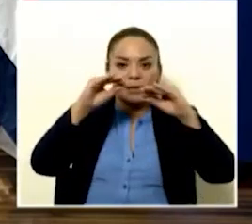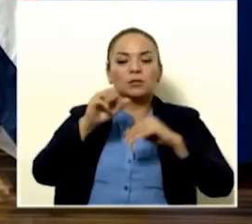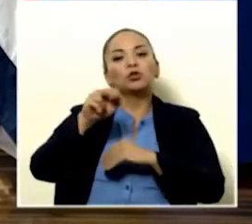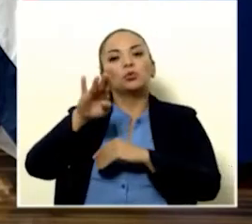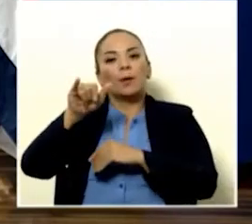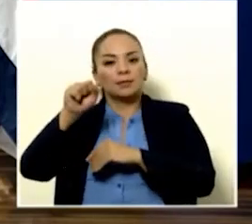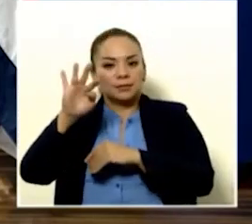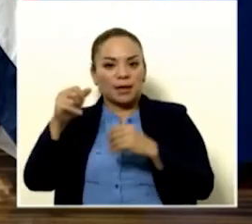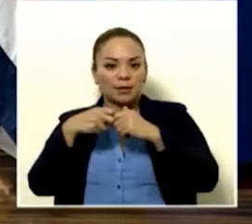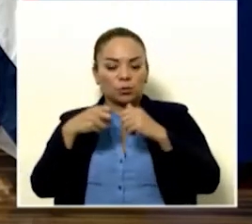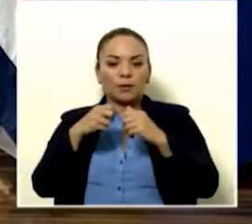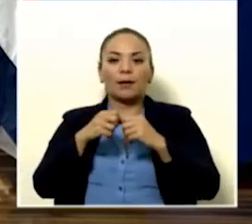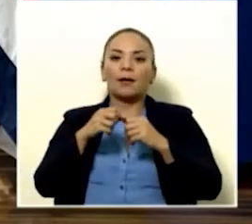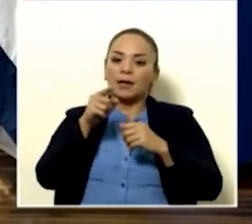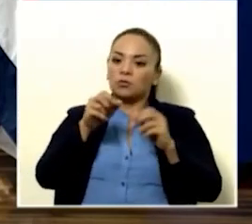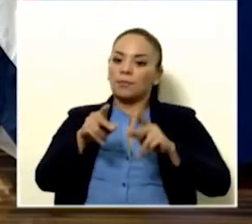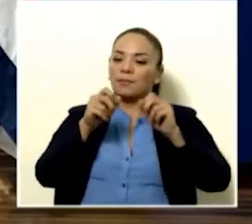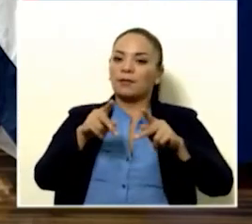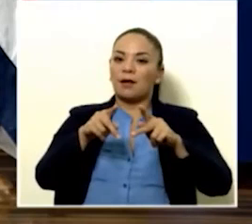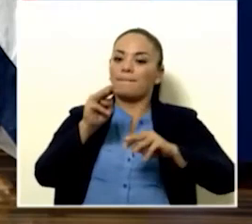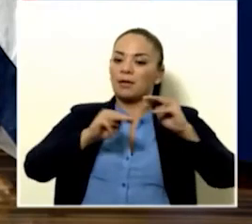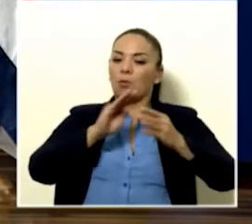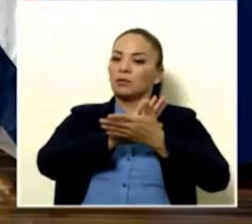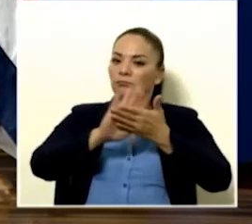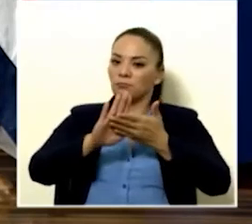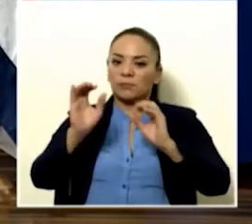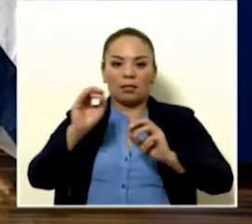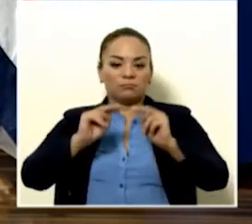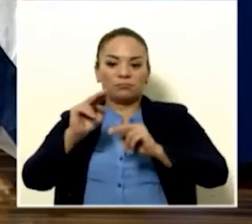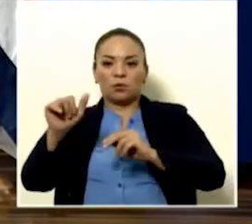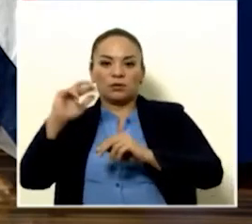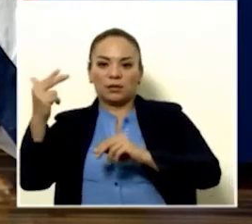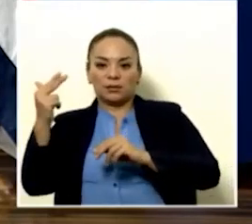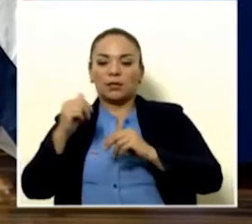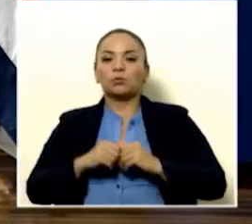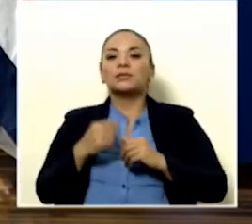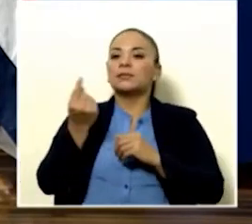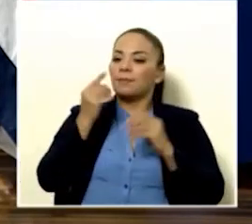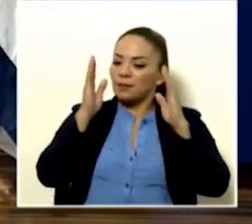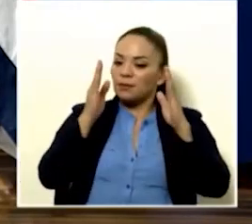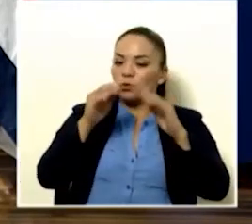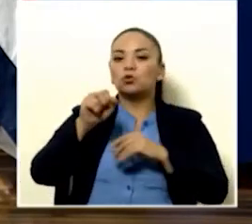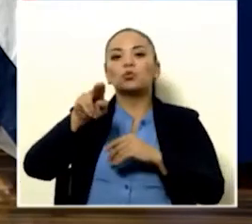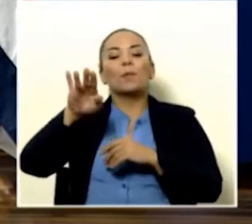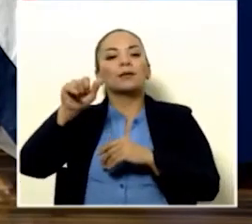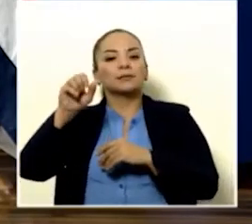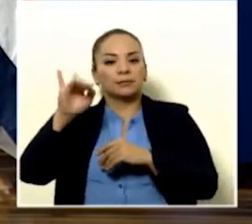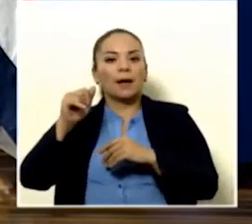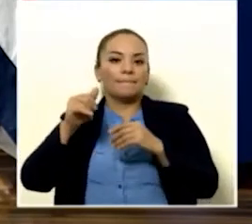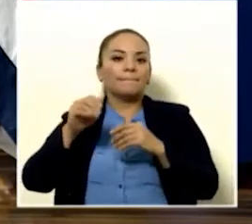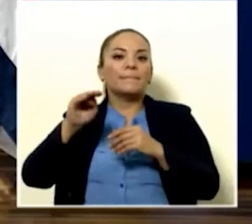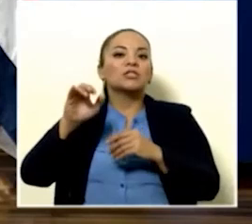subasta electrónica que permitirá transparentar los mercados sin intermediación, siempre con atención en subastas mayoristas que